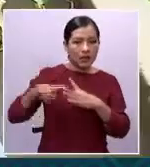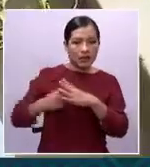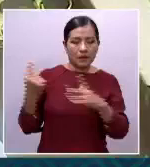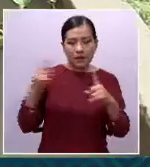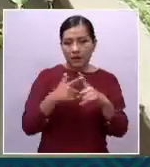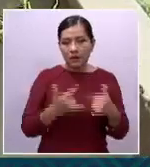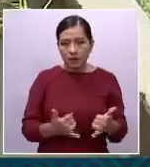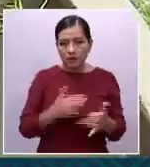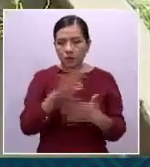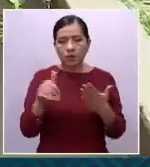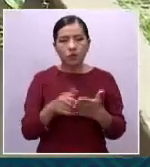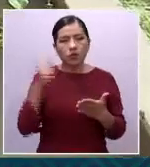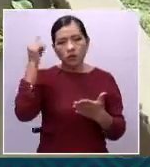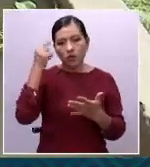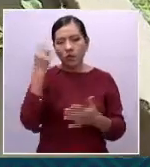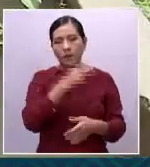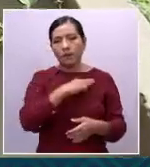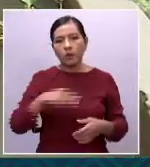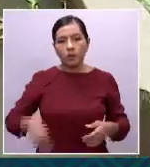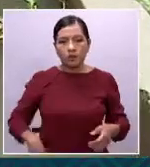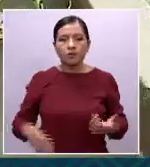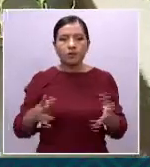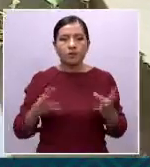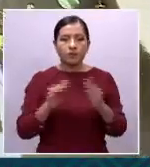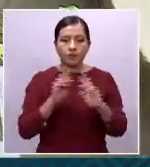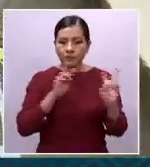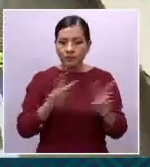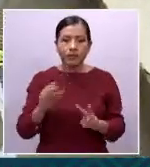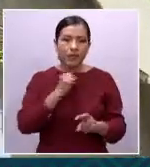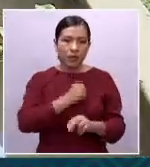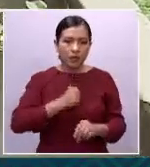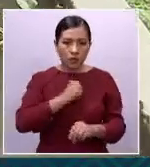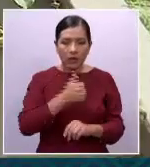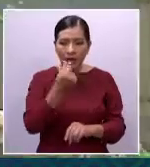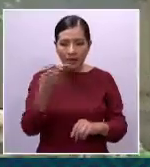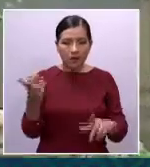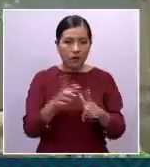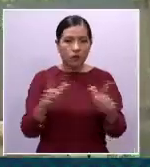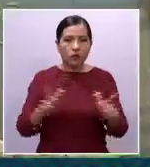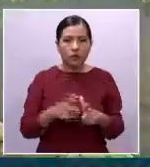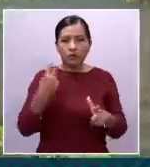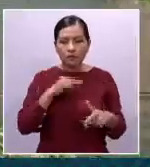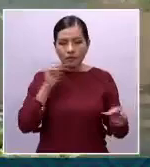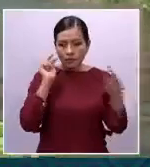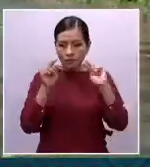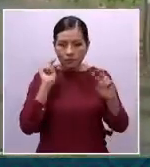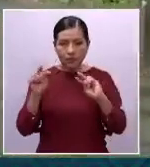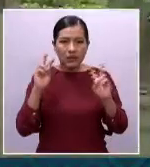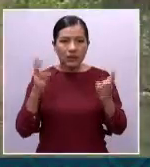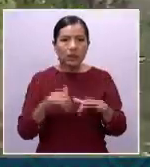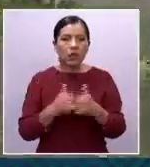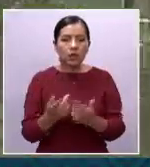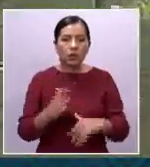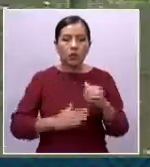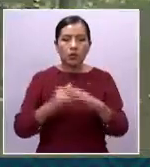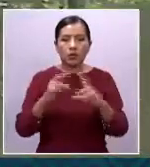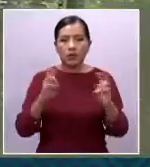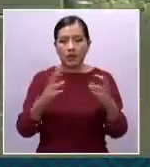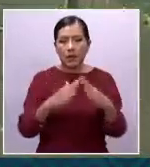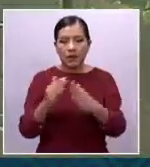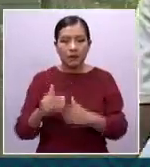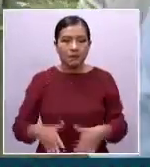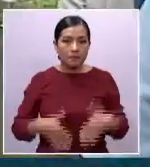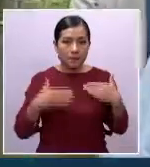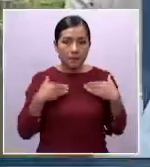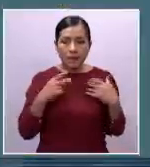del gobierno municipal para su construcción. Lamentablemente en algunos lugares estamos viendo que la construcción de viviendas se viene haciendo no de